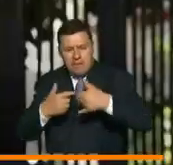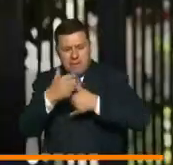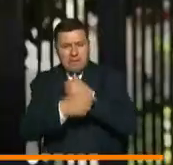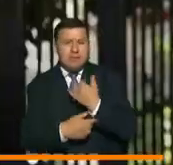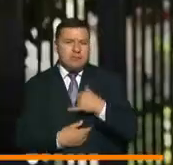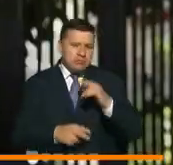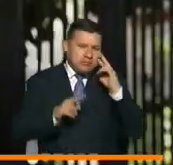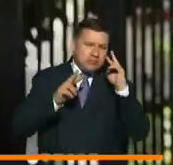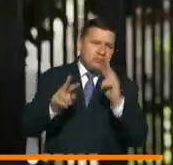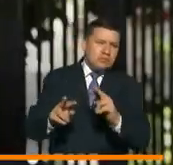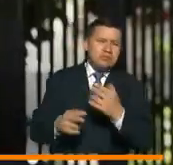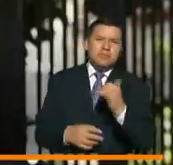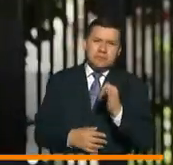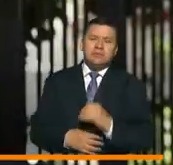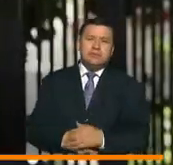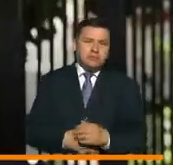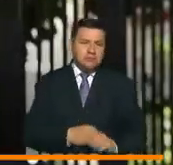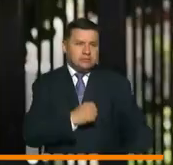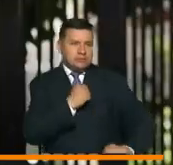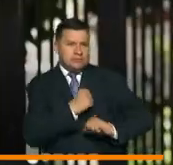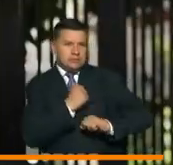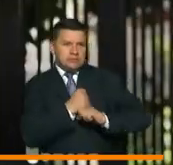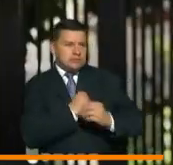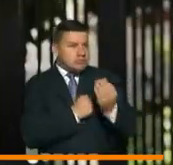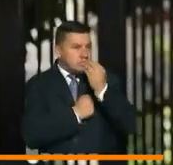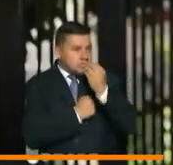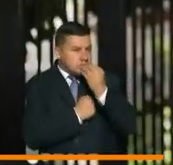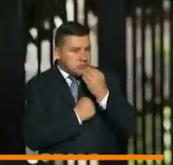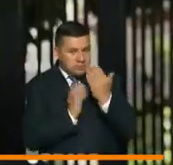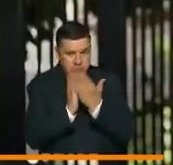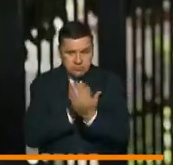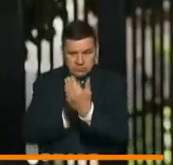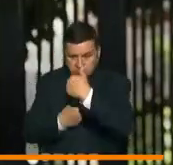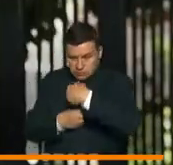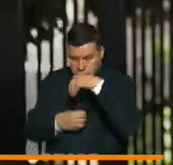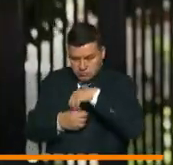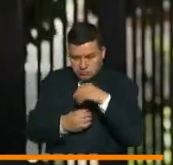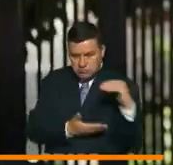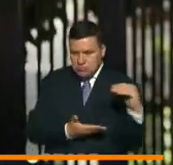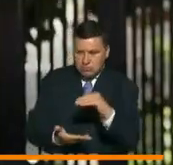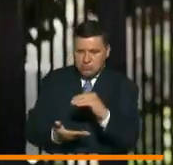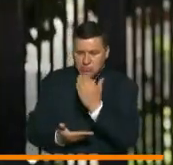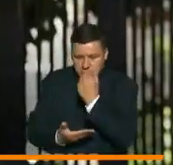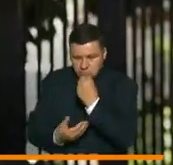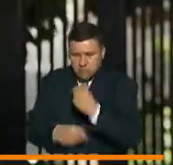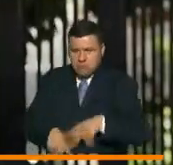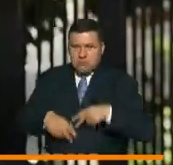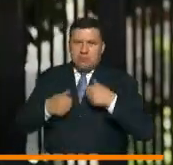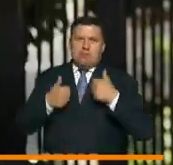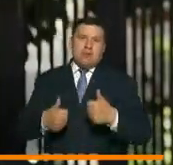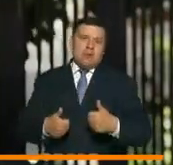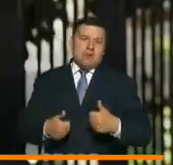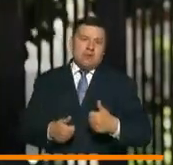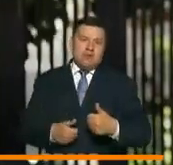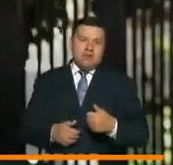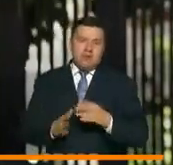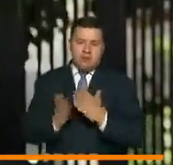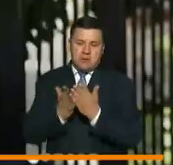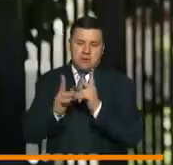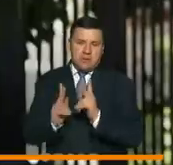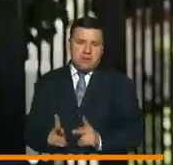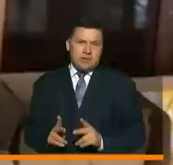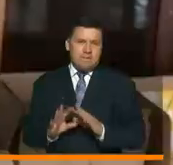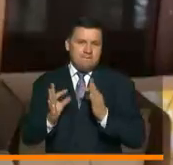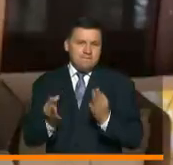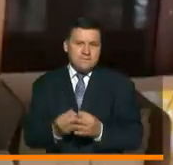Hemos visto cómo este aporte alimentario ha ayudado a una mejor calidad de vida tanto de nuestros estudiantes como